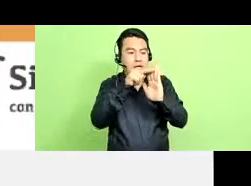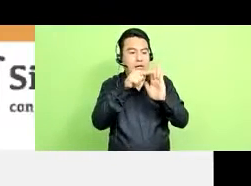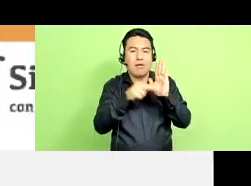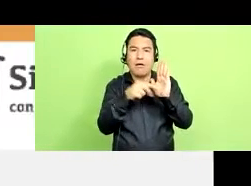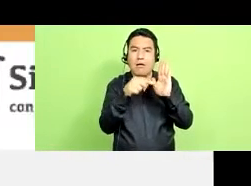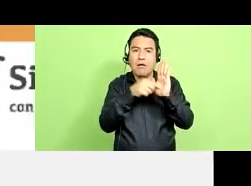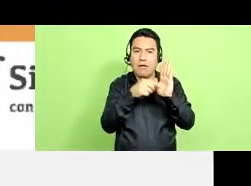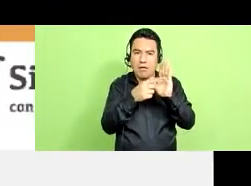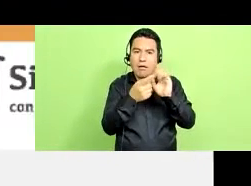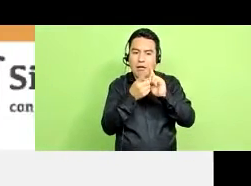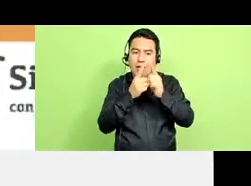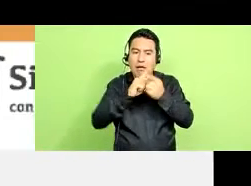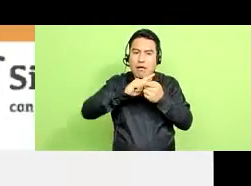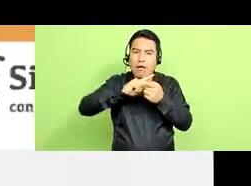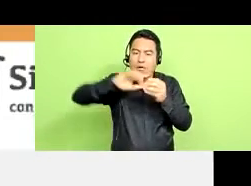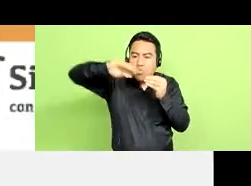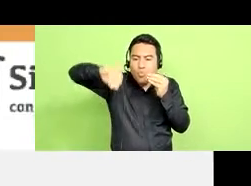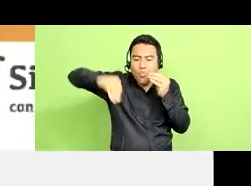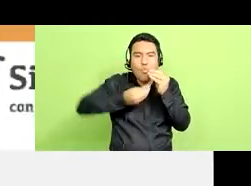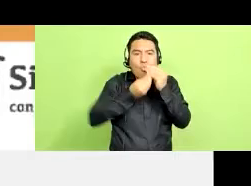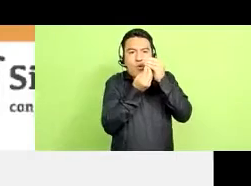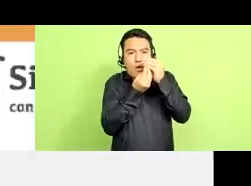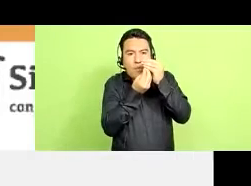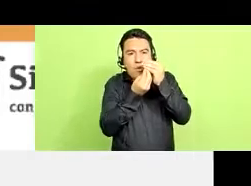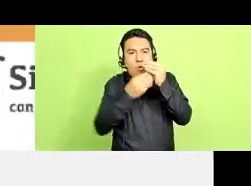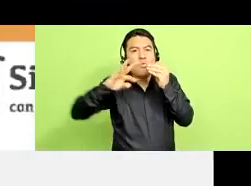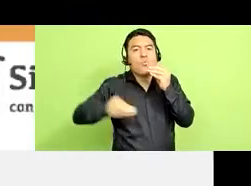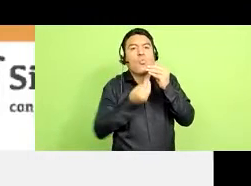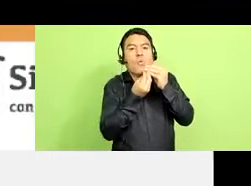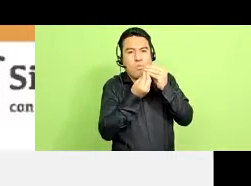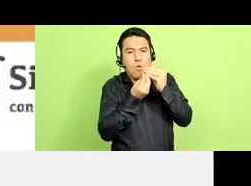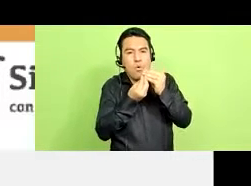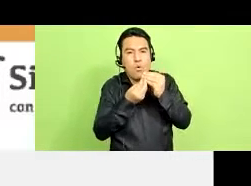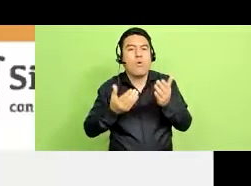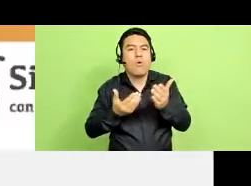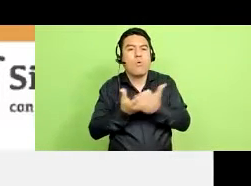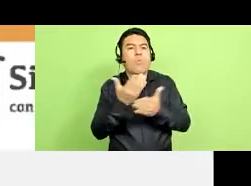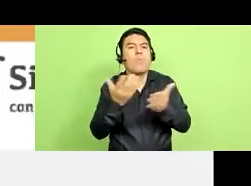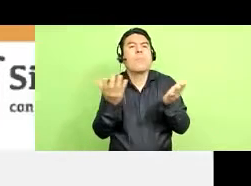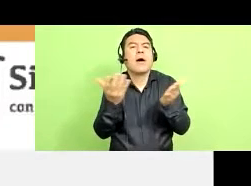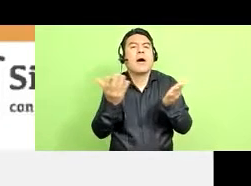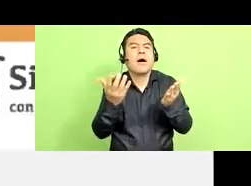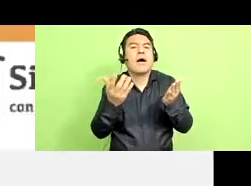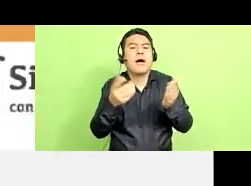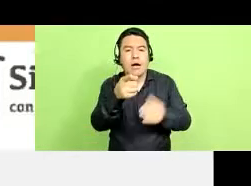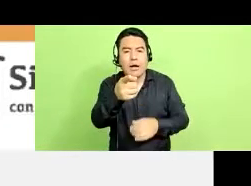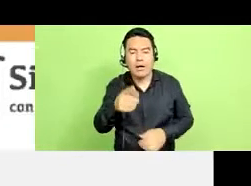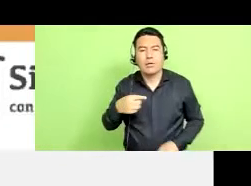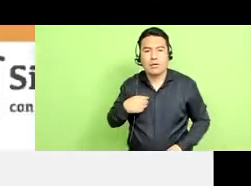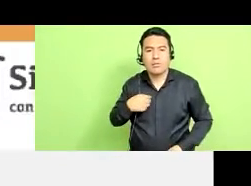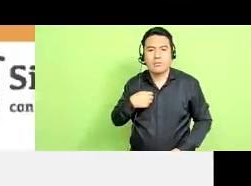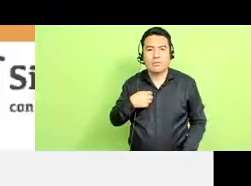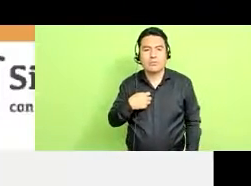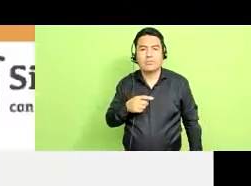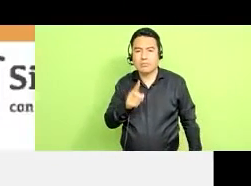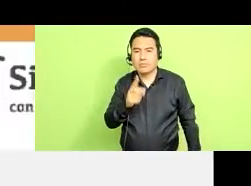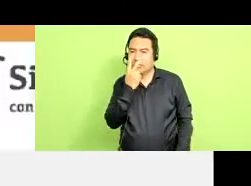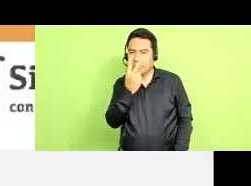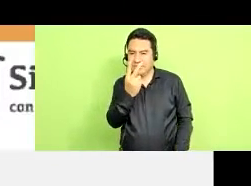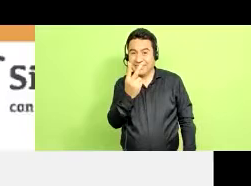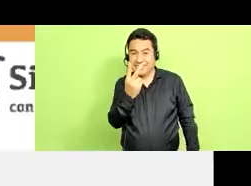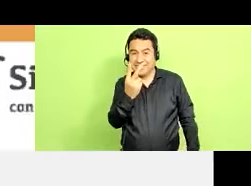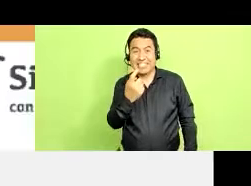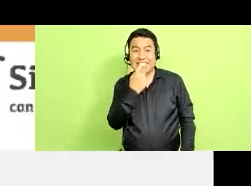incorporando en esta propuesta enorme porque porque estos indicadores visuales va a permitir como un elemento de apoyo